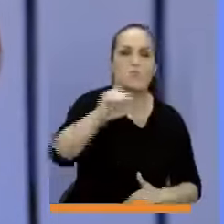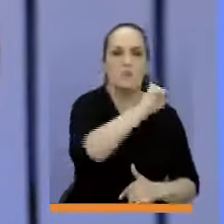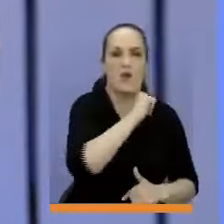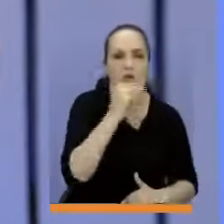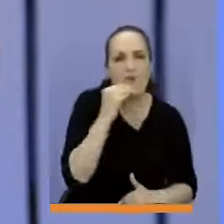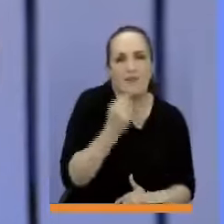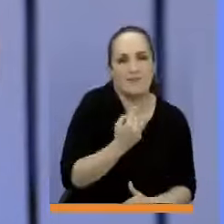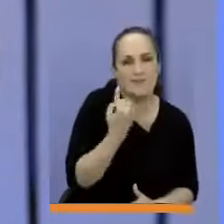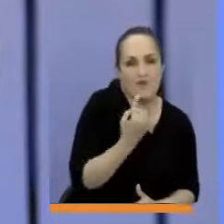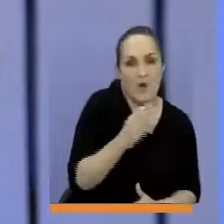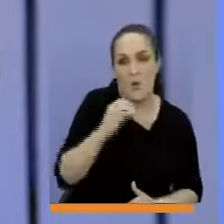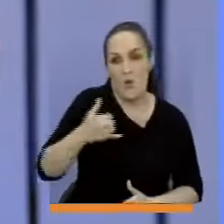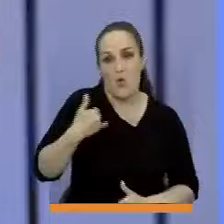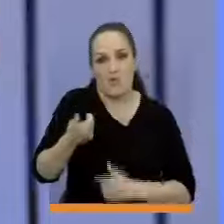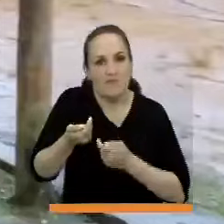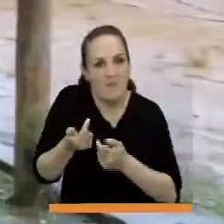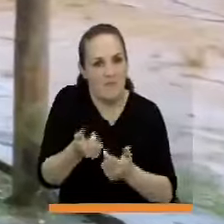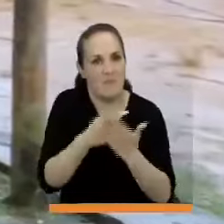de familia y jóvenes.